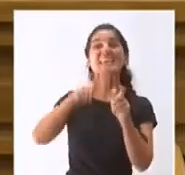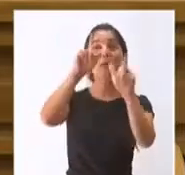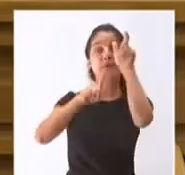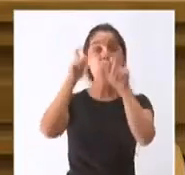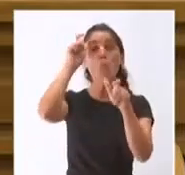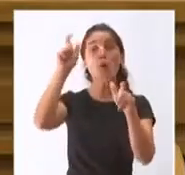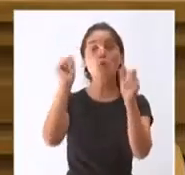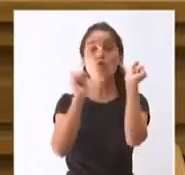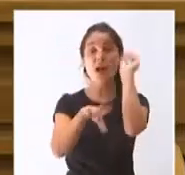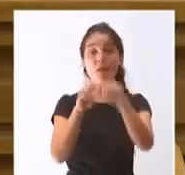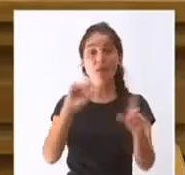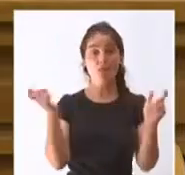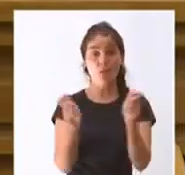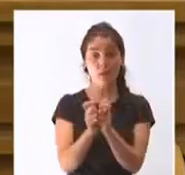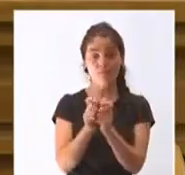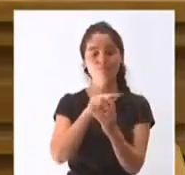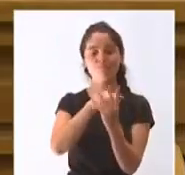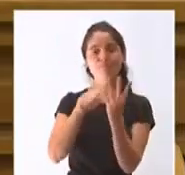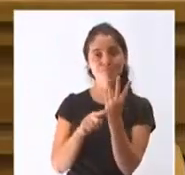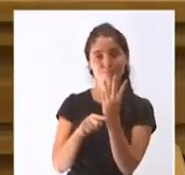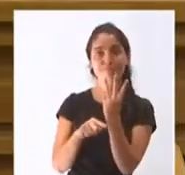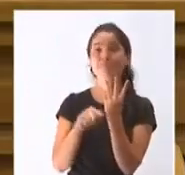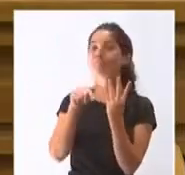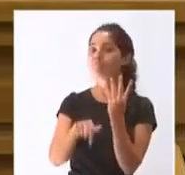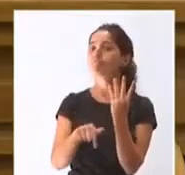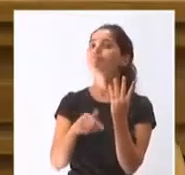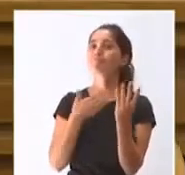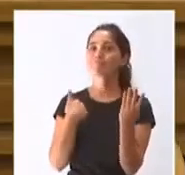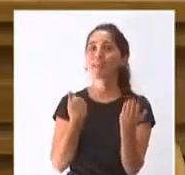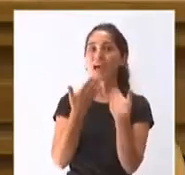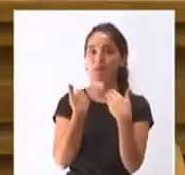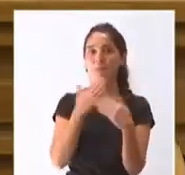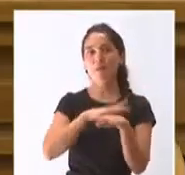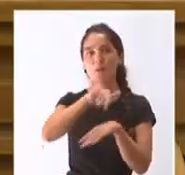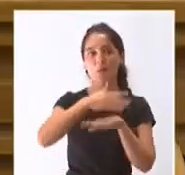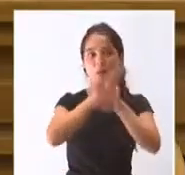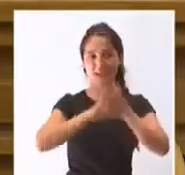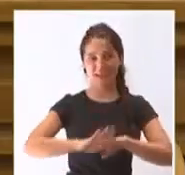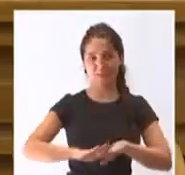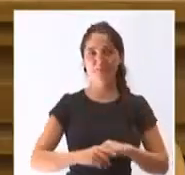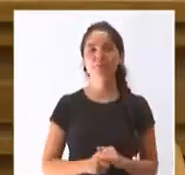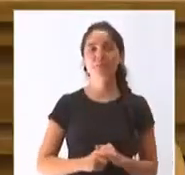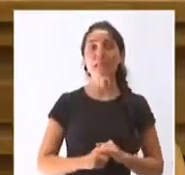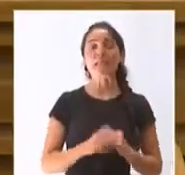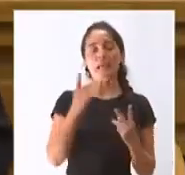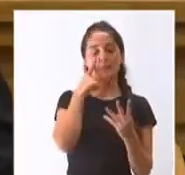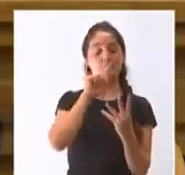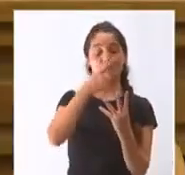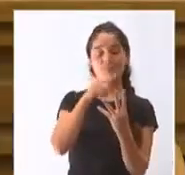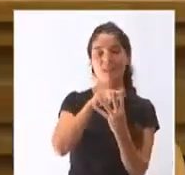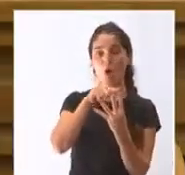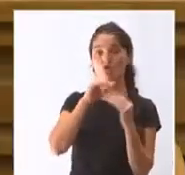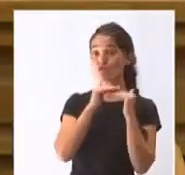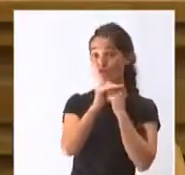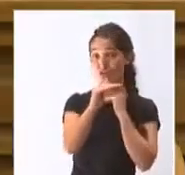los que quiero cerrar la intervención dirán ustedes que ya era hora sostenibilidad ya les